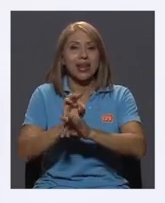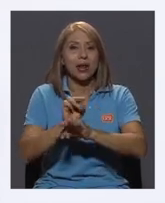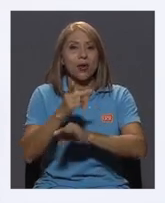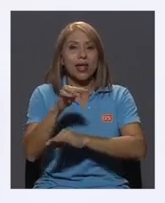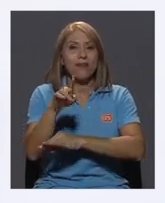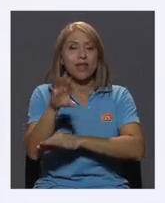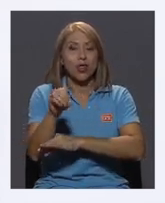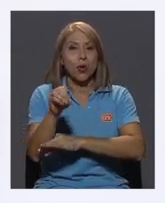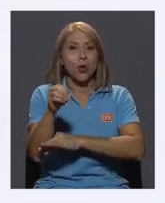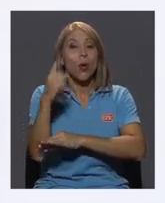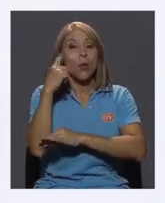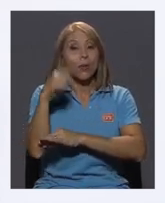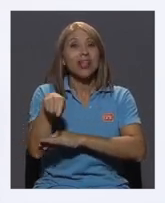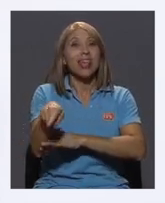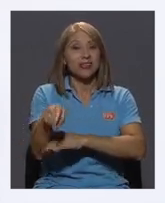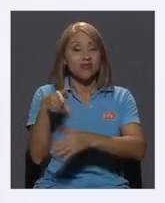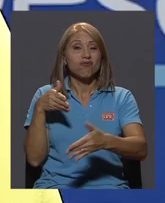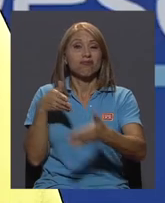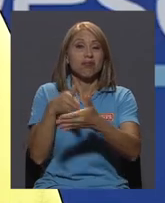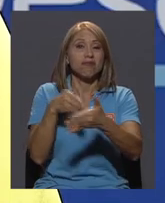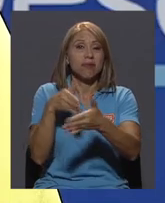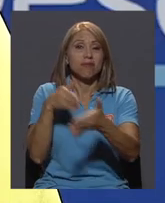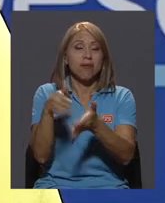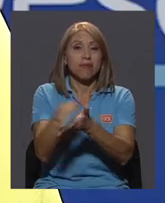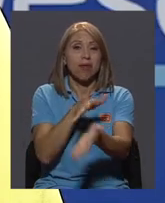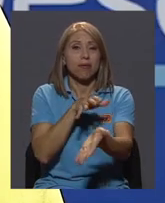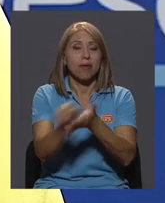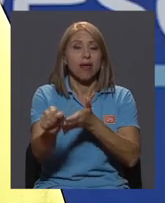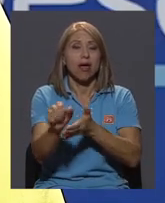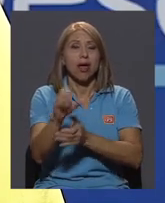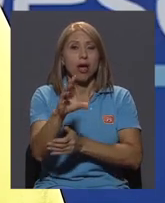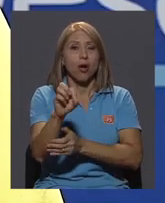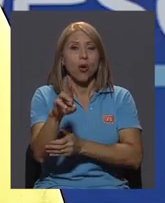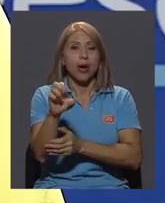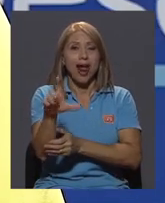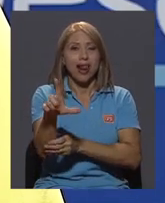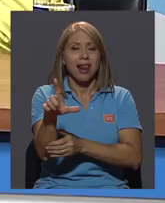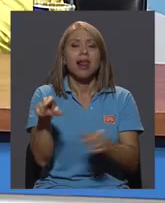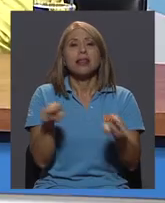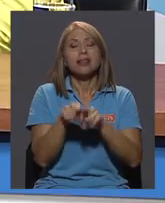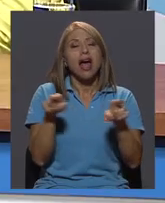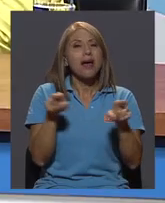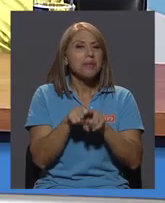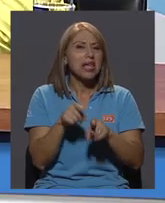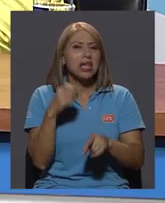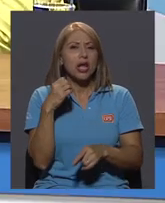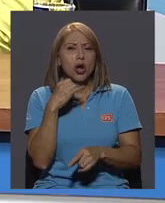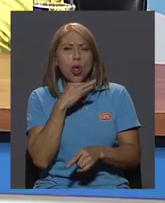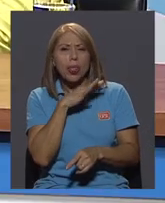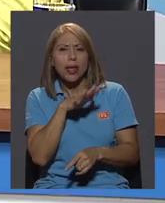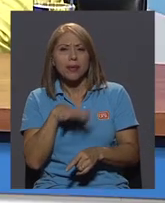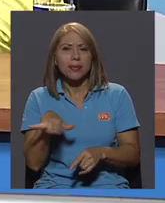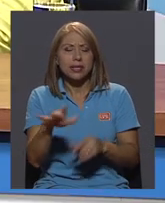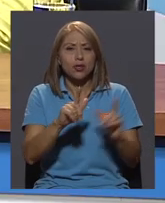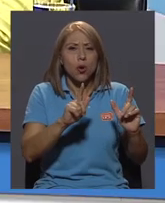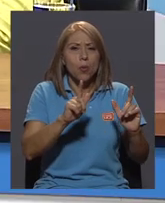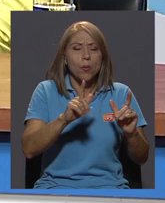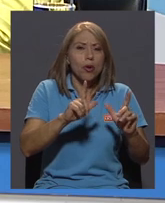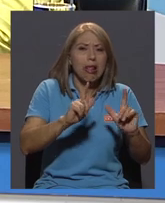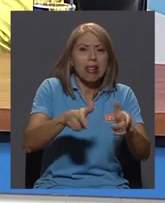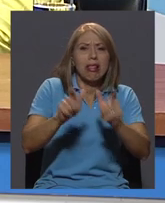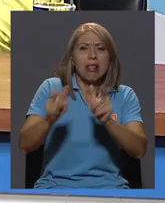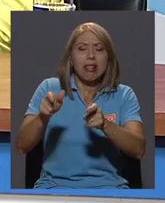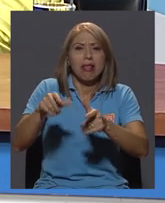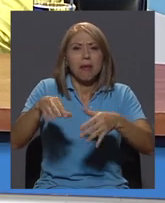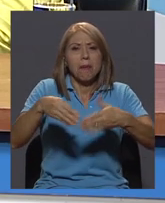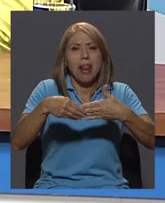por causar daños en los arrecifes de coral igual por todo lo que se ha venido hablando de la contaminación por plástico y demás temas que